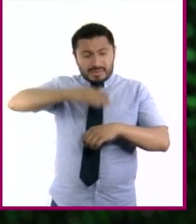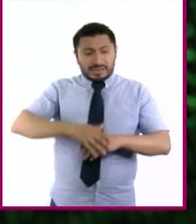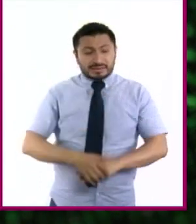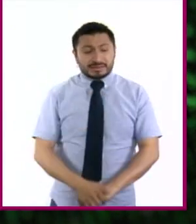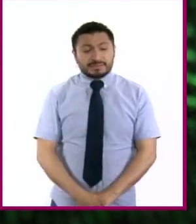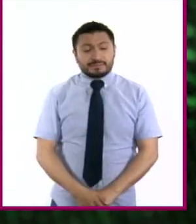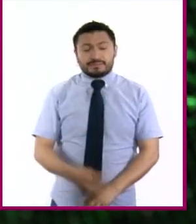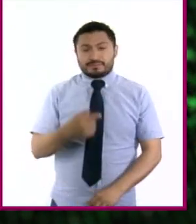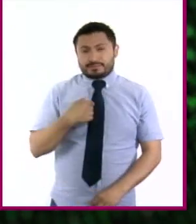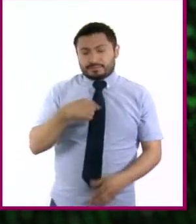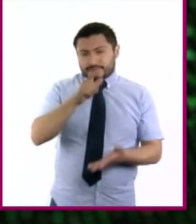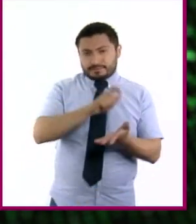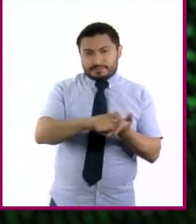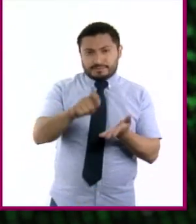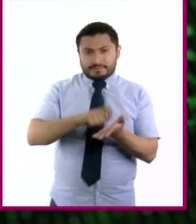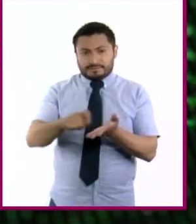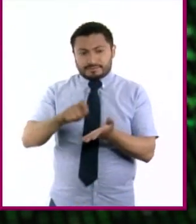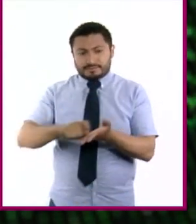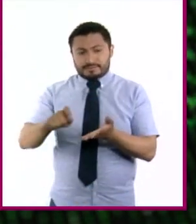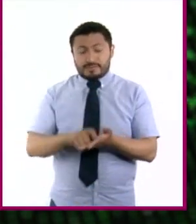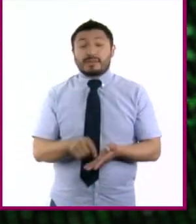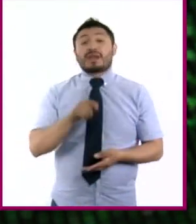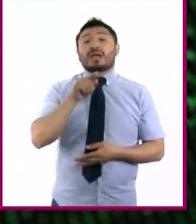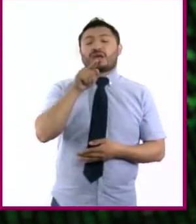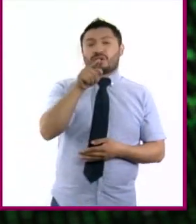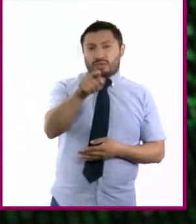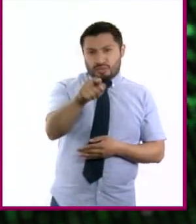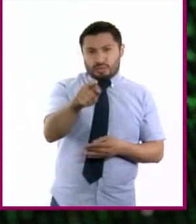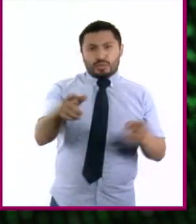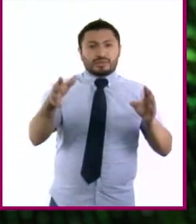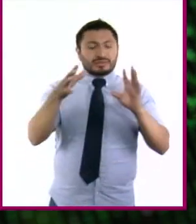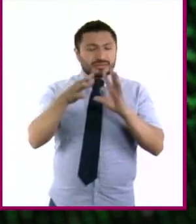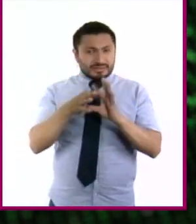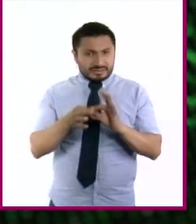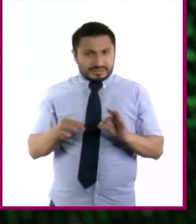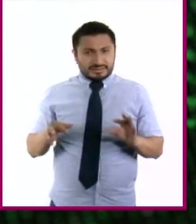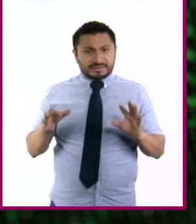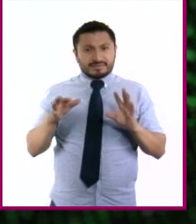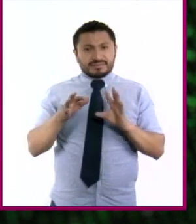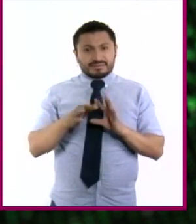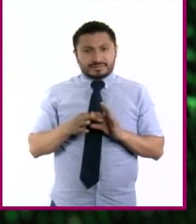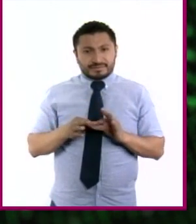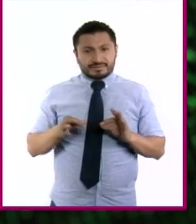y escribo. Explica de qué